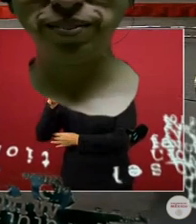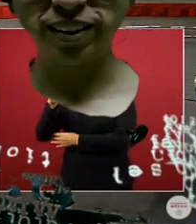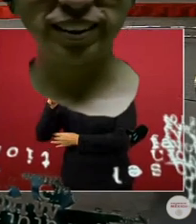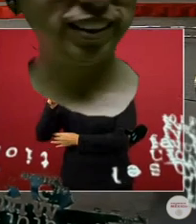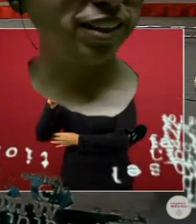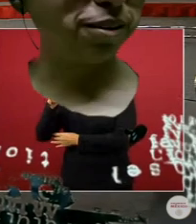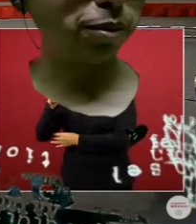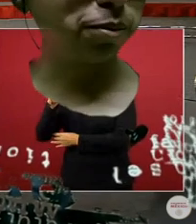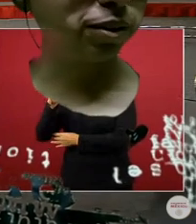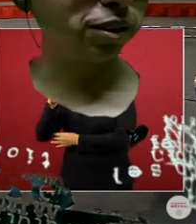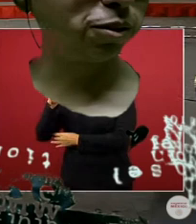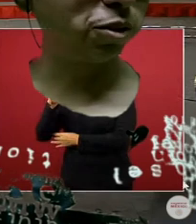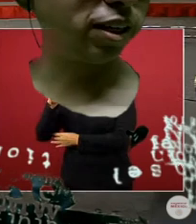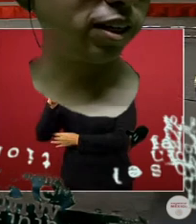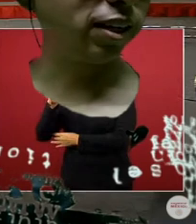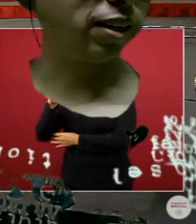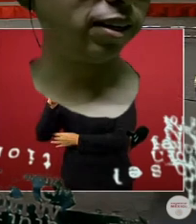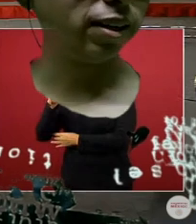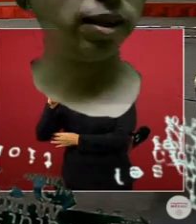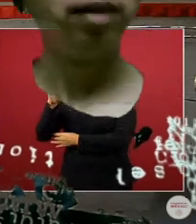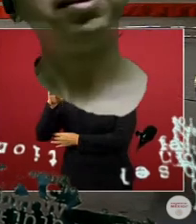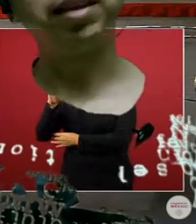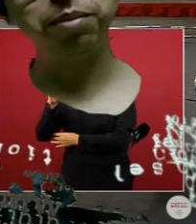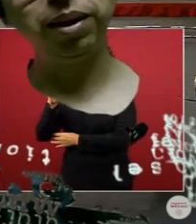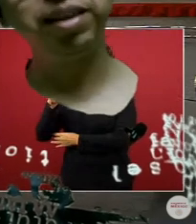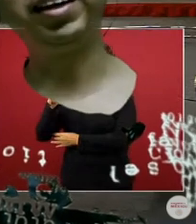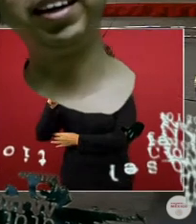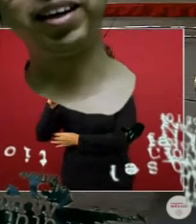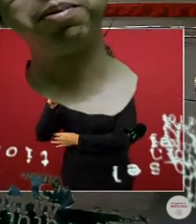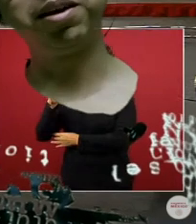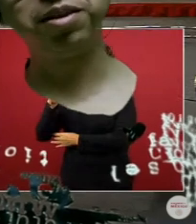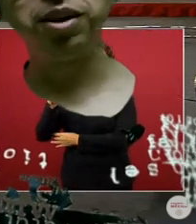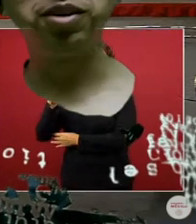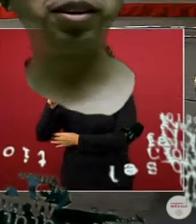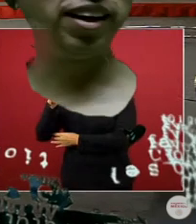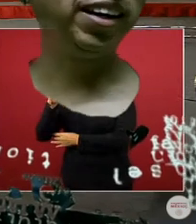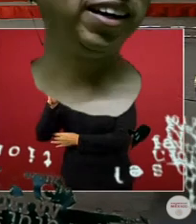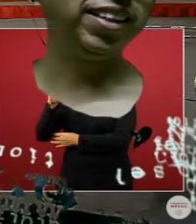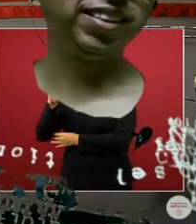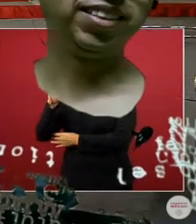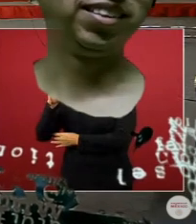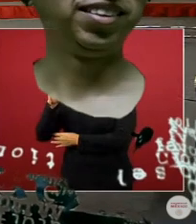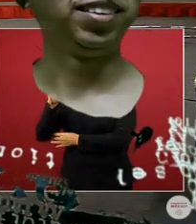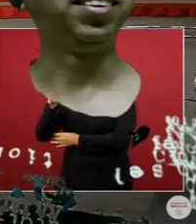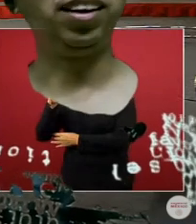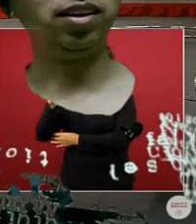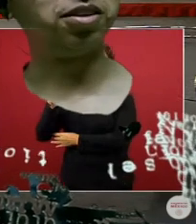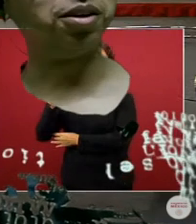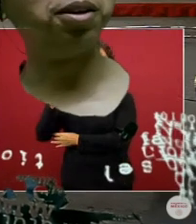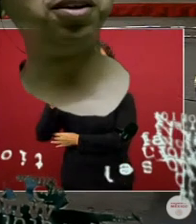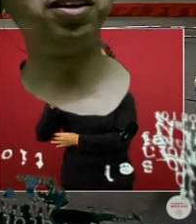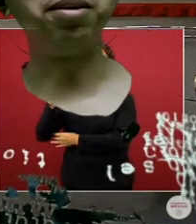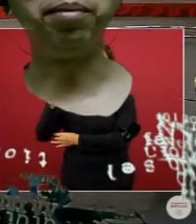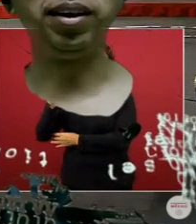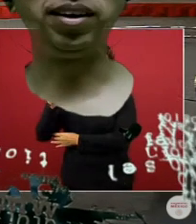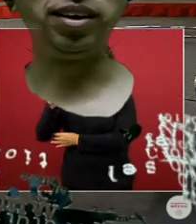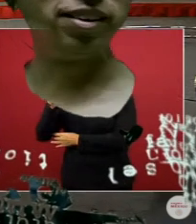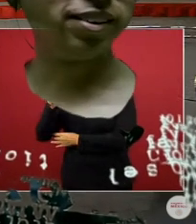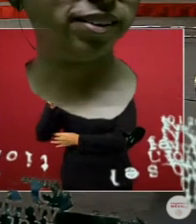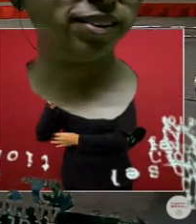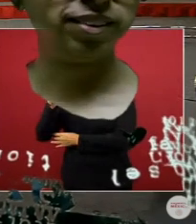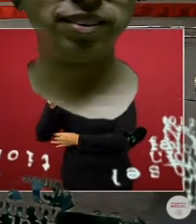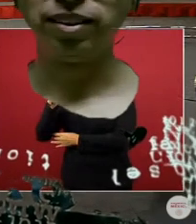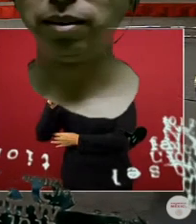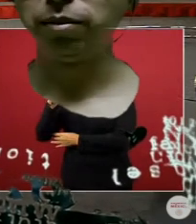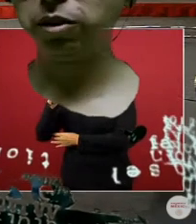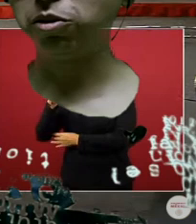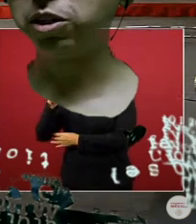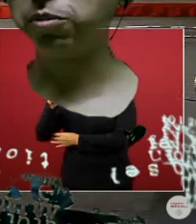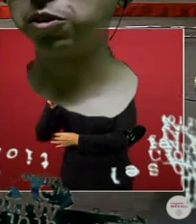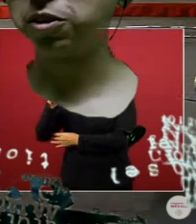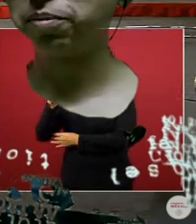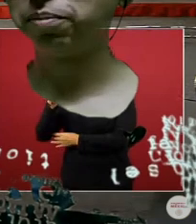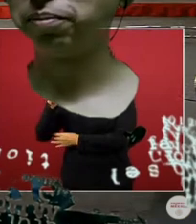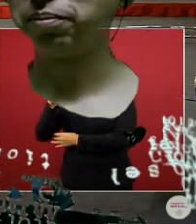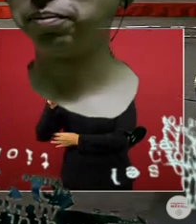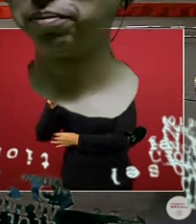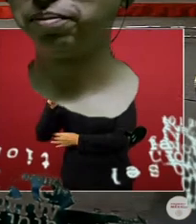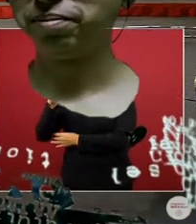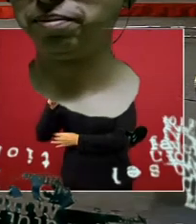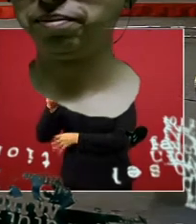¿no? Así que vamos a escucharla. También de qué periódico creen que es. Del Sol de México. Pero